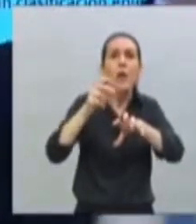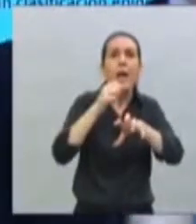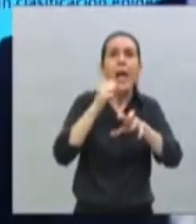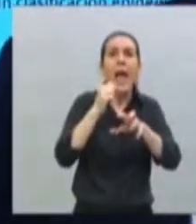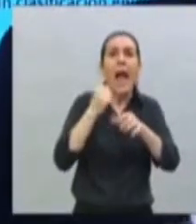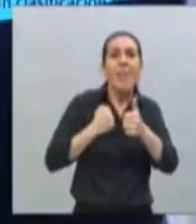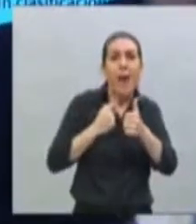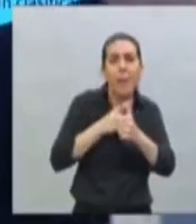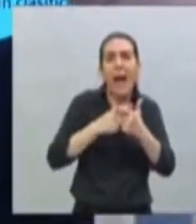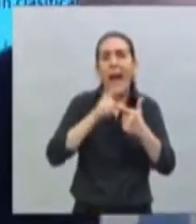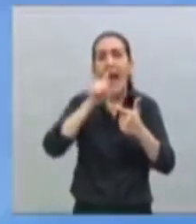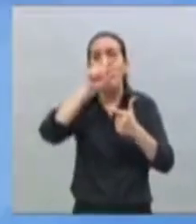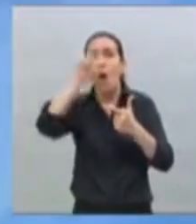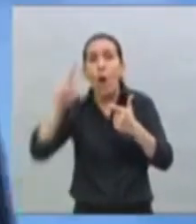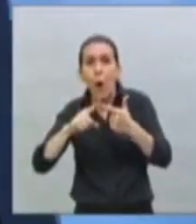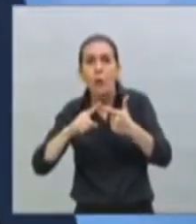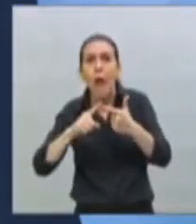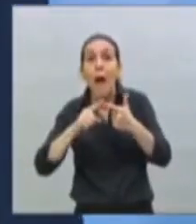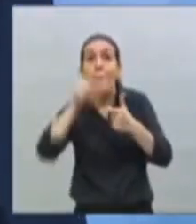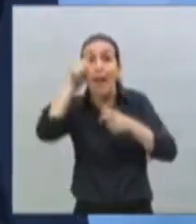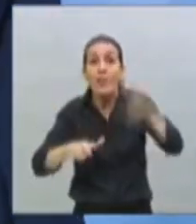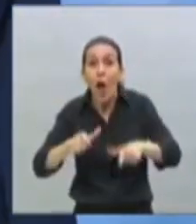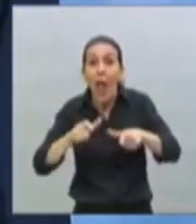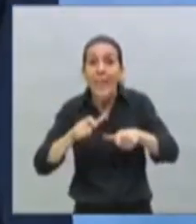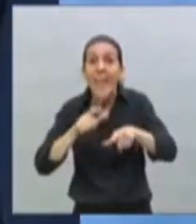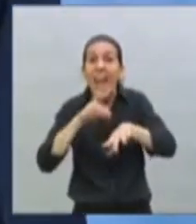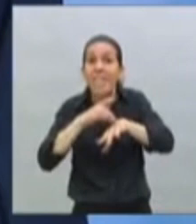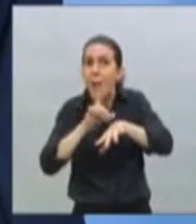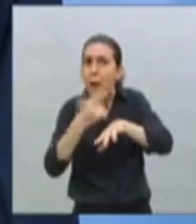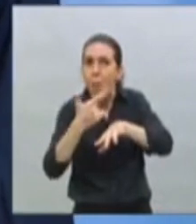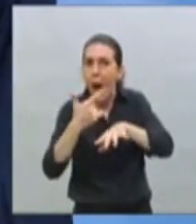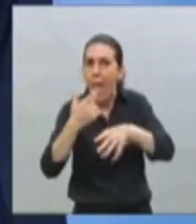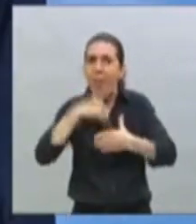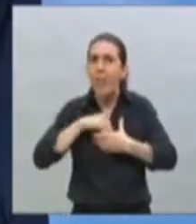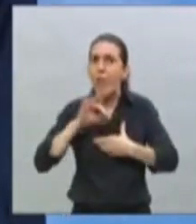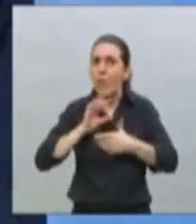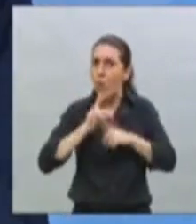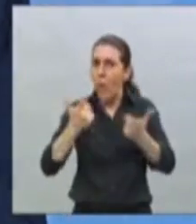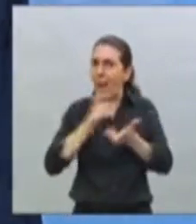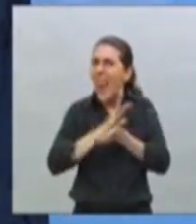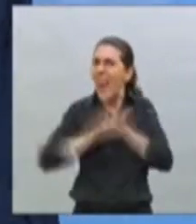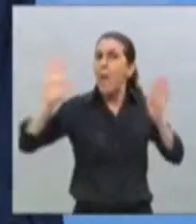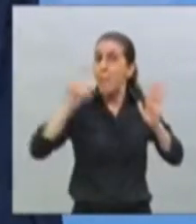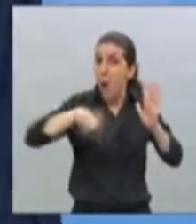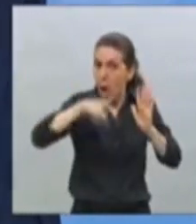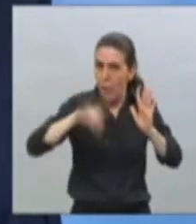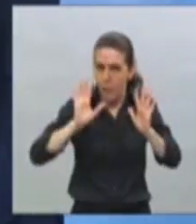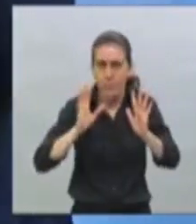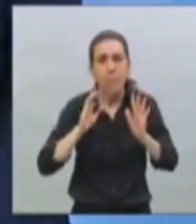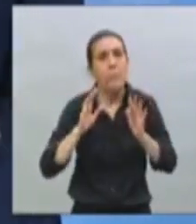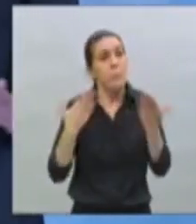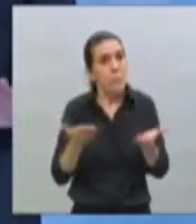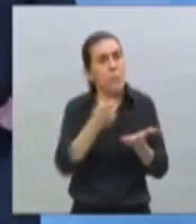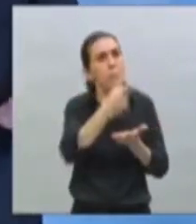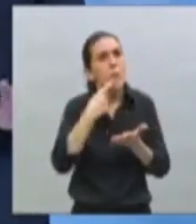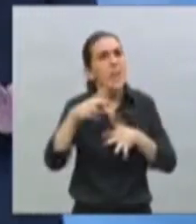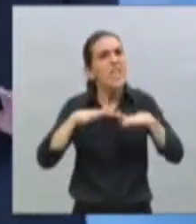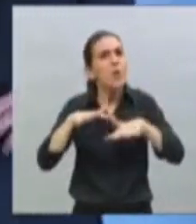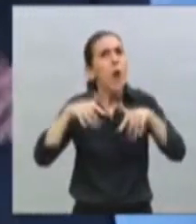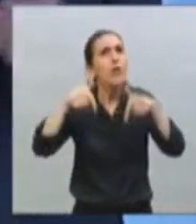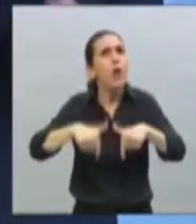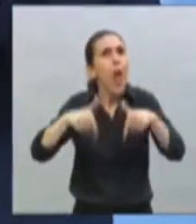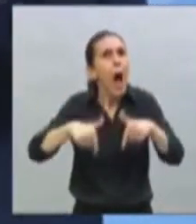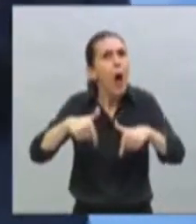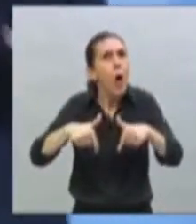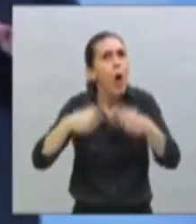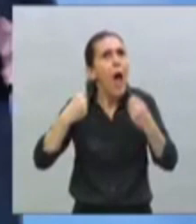Formosa. ¿De acuerdo? Ahora, esto nos está dando en qué situación estamos y